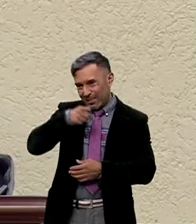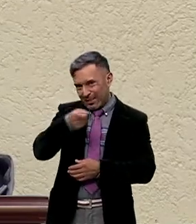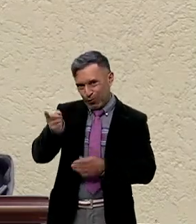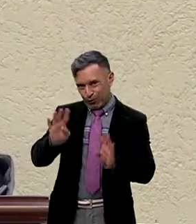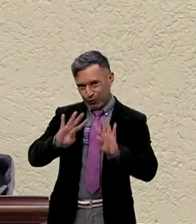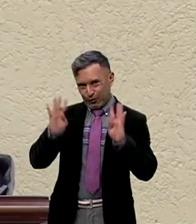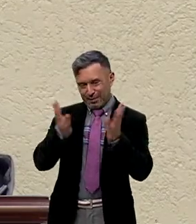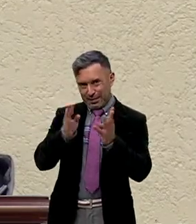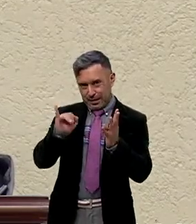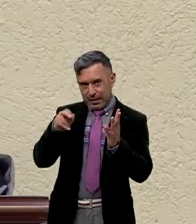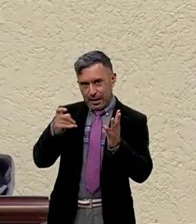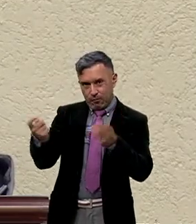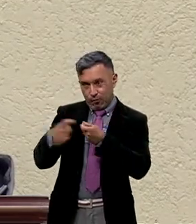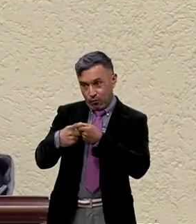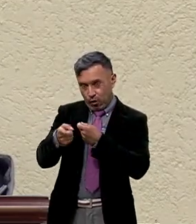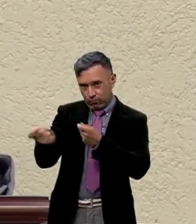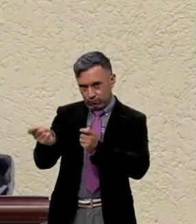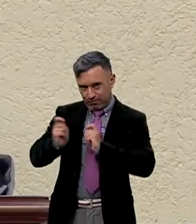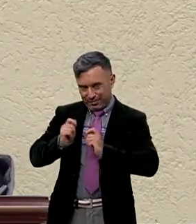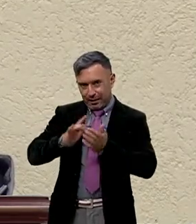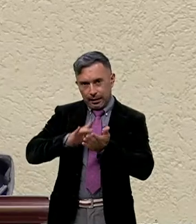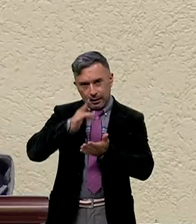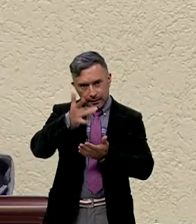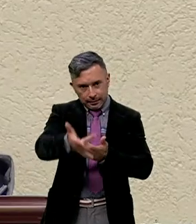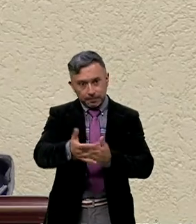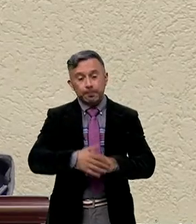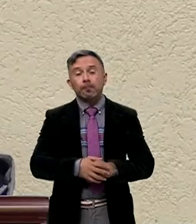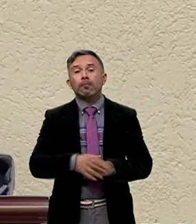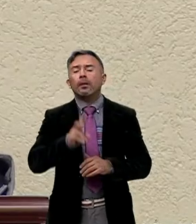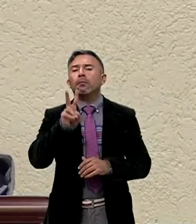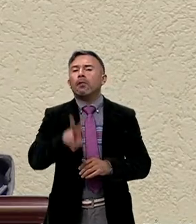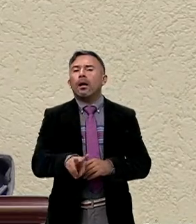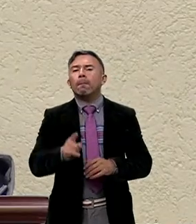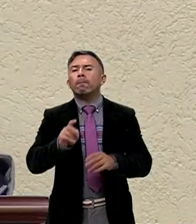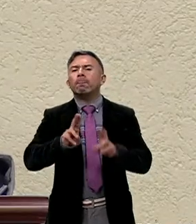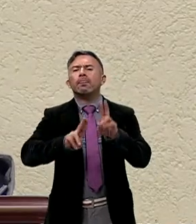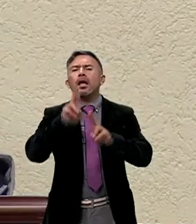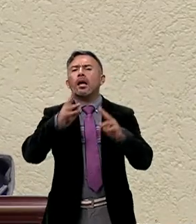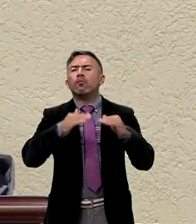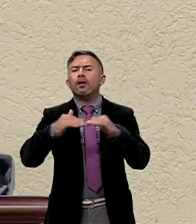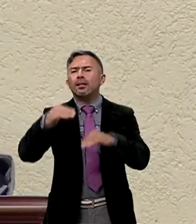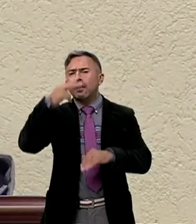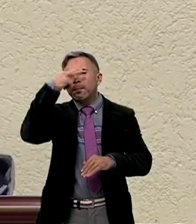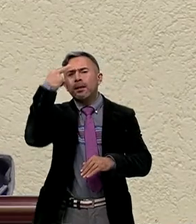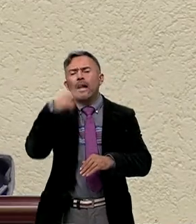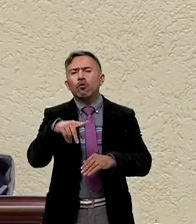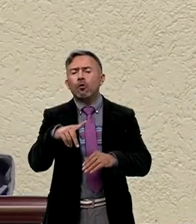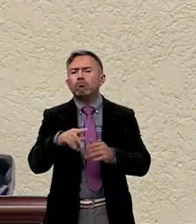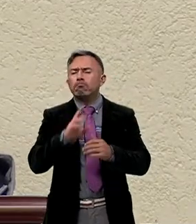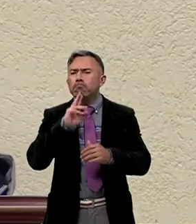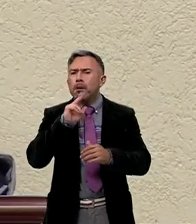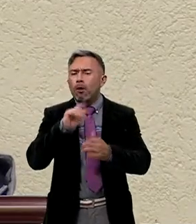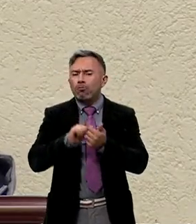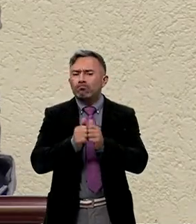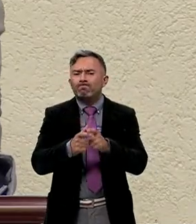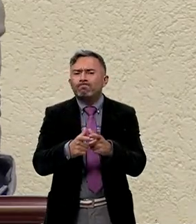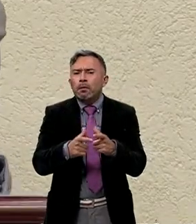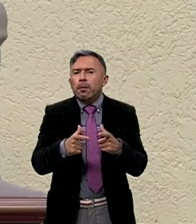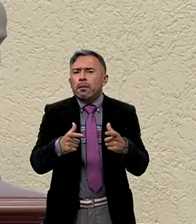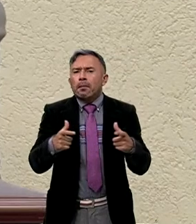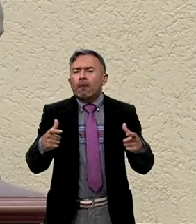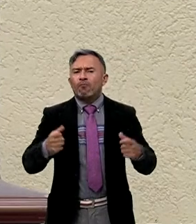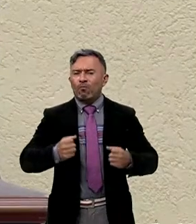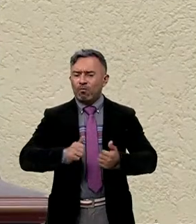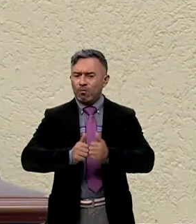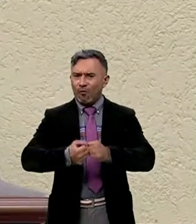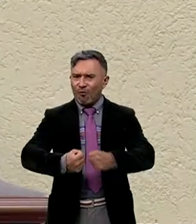electoral sin duda la democracia mexicana se ha fortalecido con la participación de todas y todos en este ejercicio de